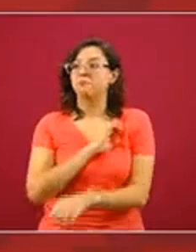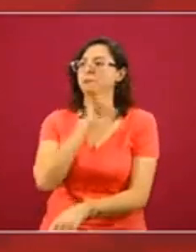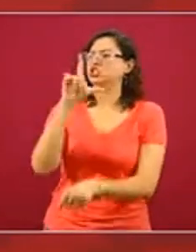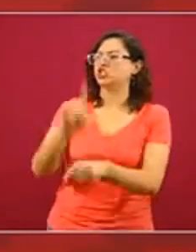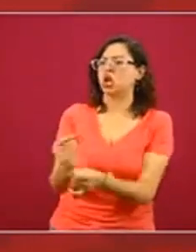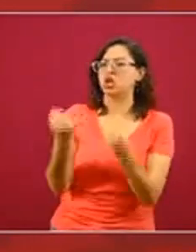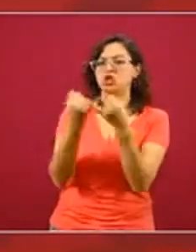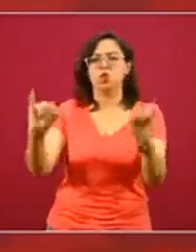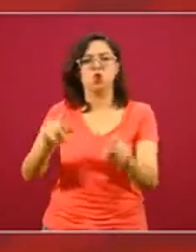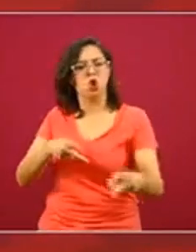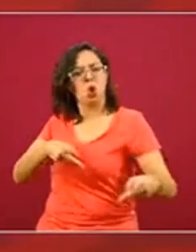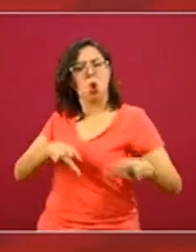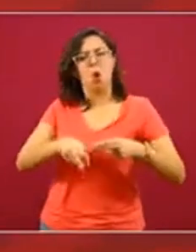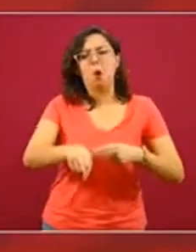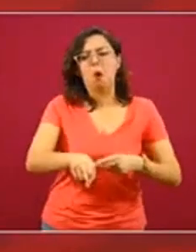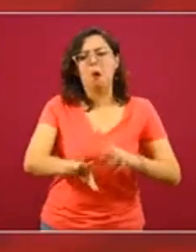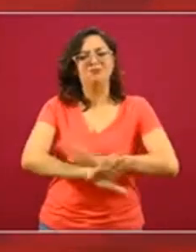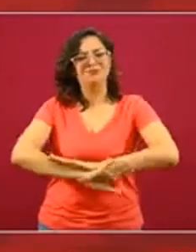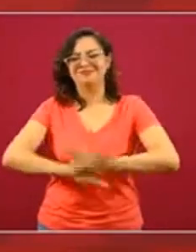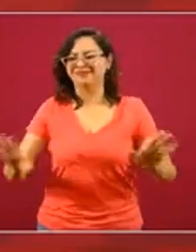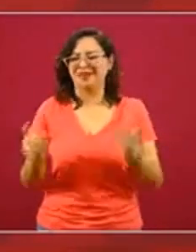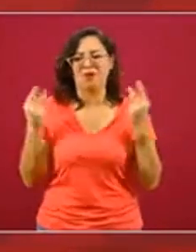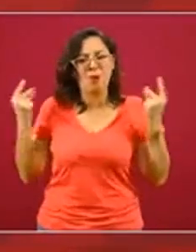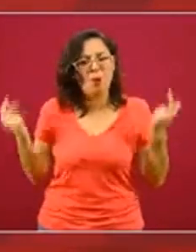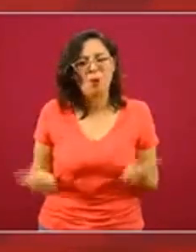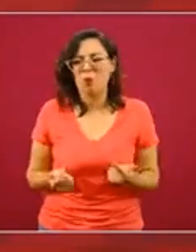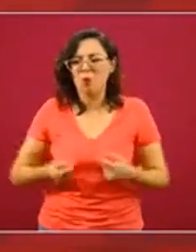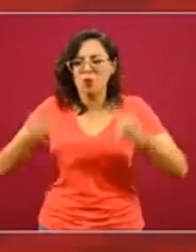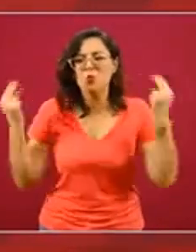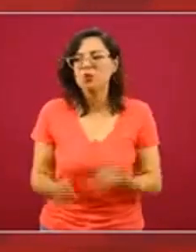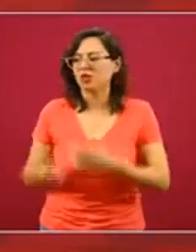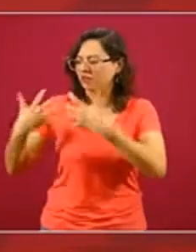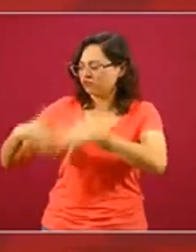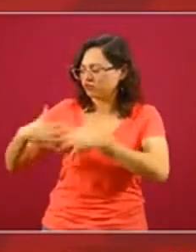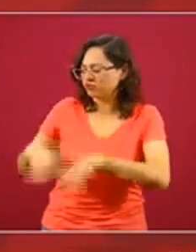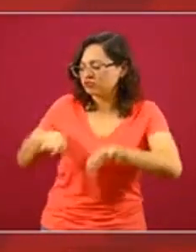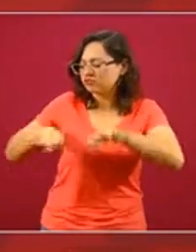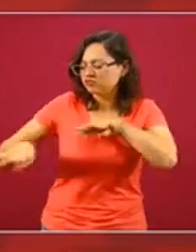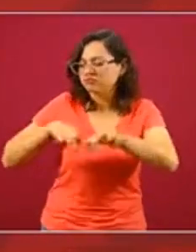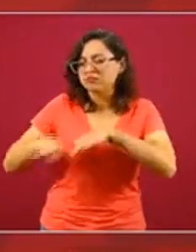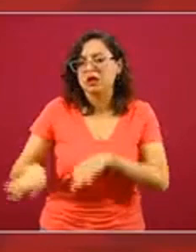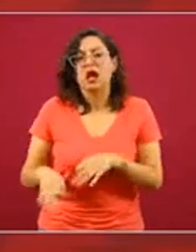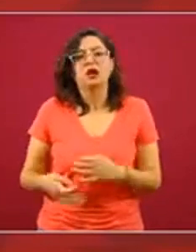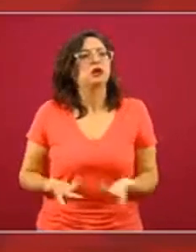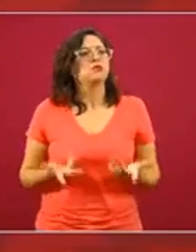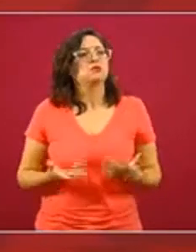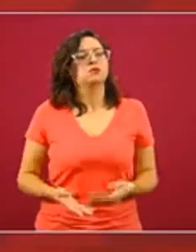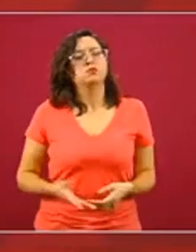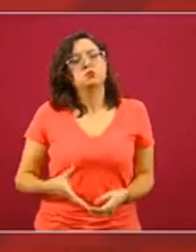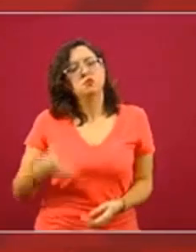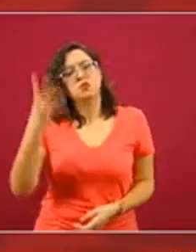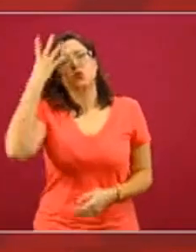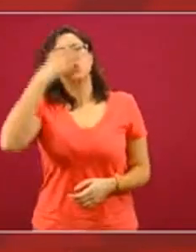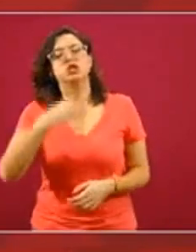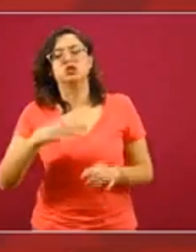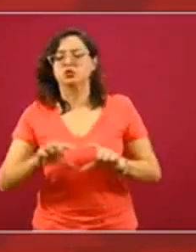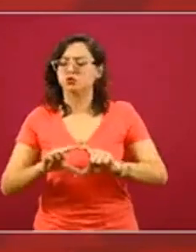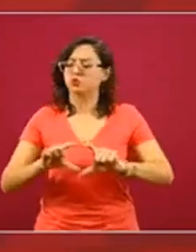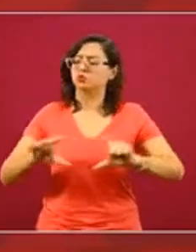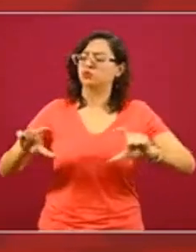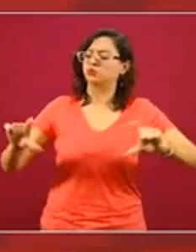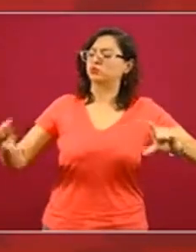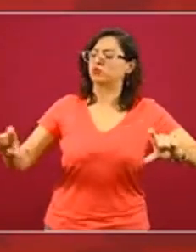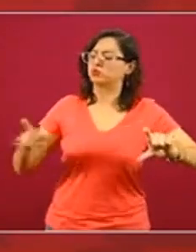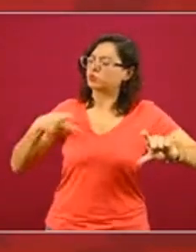inauguración, había que tener la parte más importante, que es que funcionara. El ritual de inaugurar, que era muy socorrido